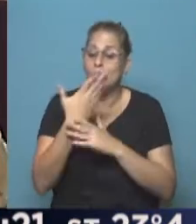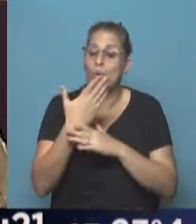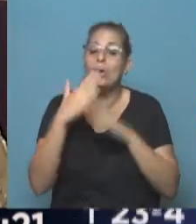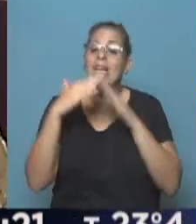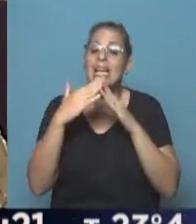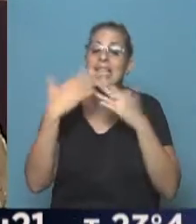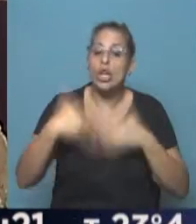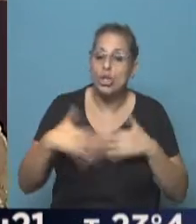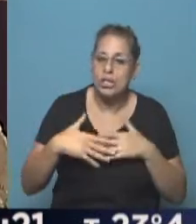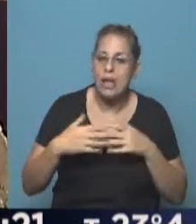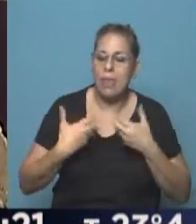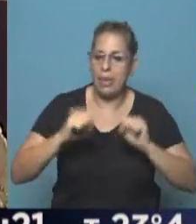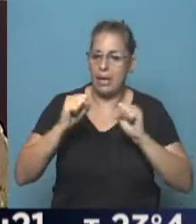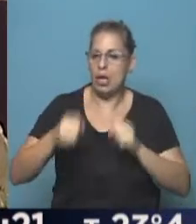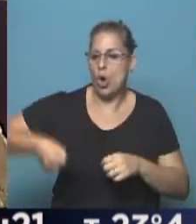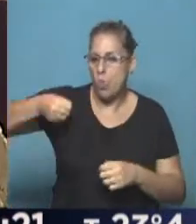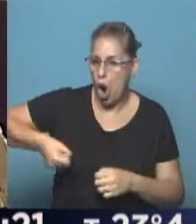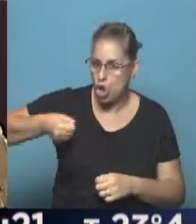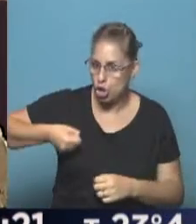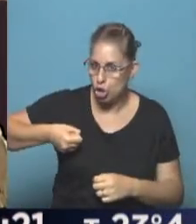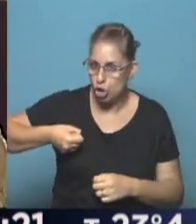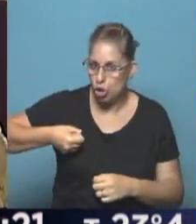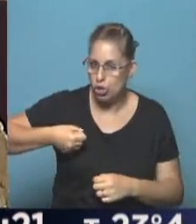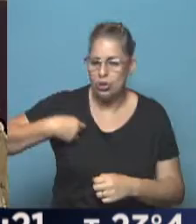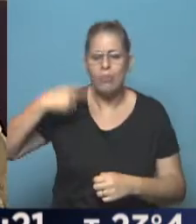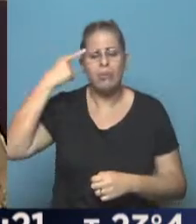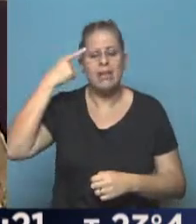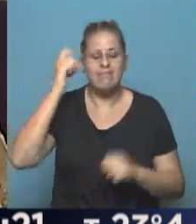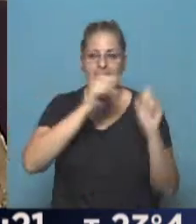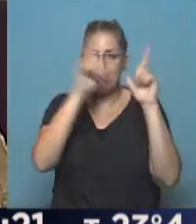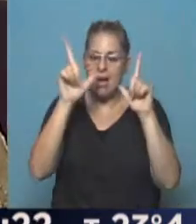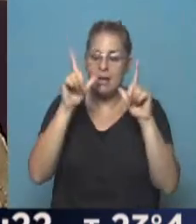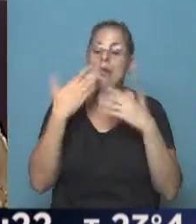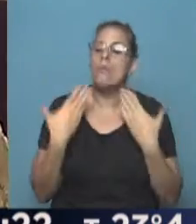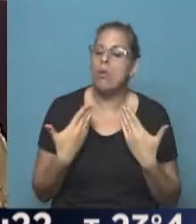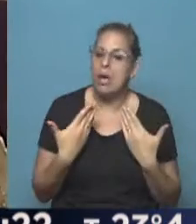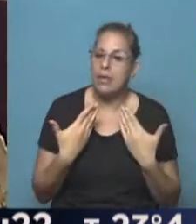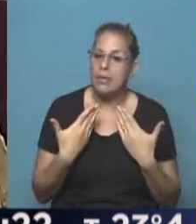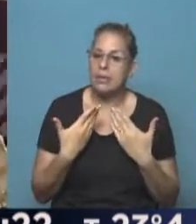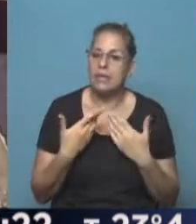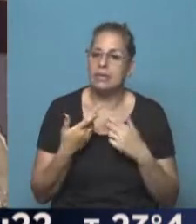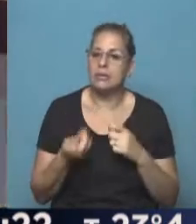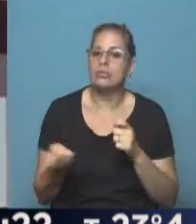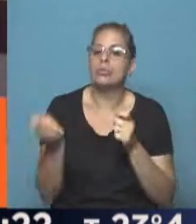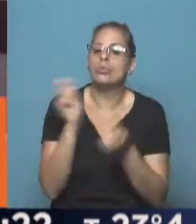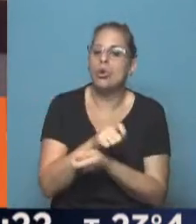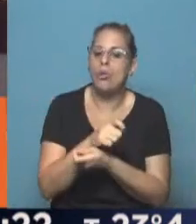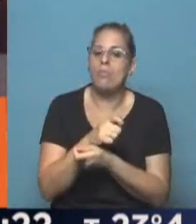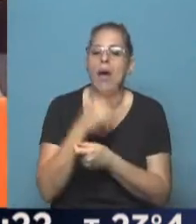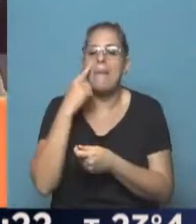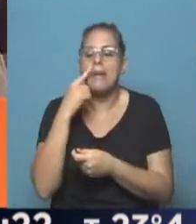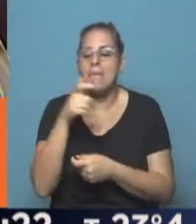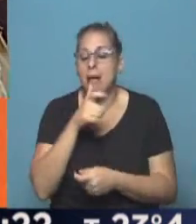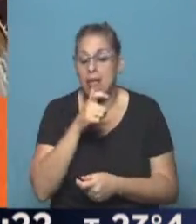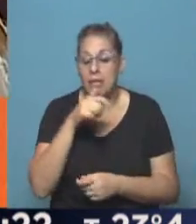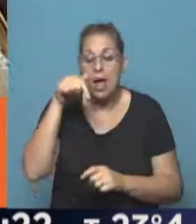los bolsos. Y creo que la imagen pudo reemplazar las 1000 palabras. En